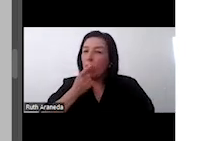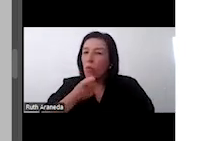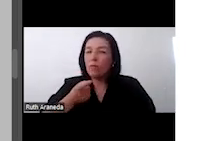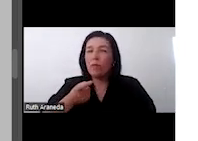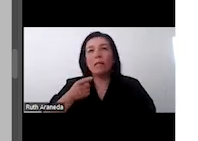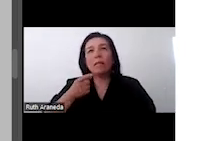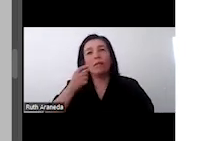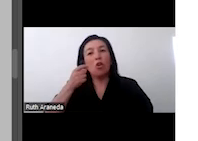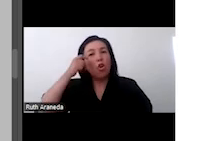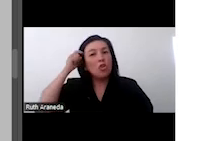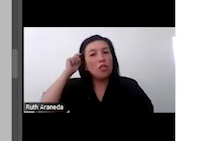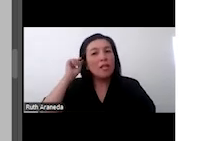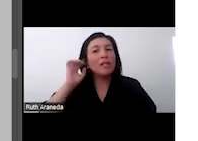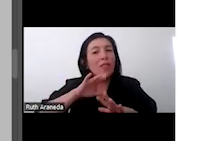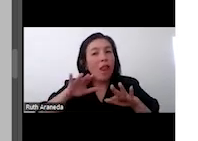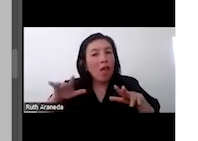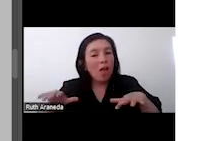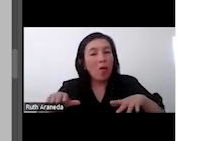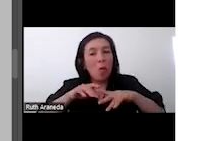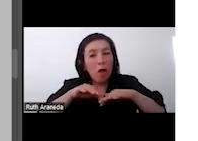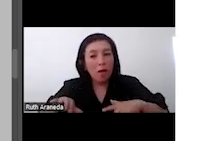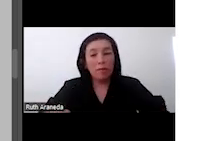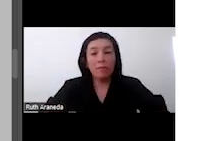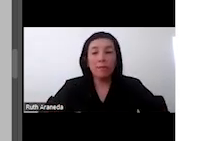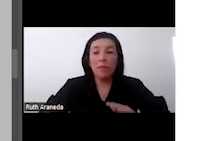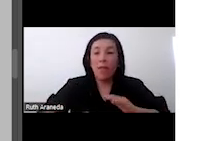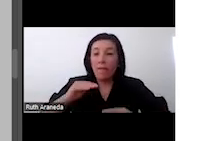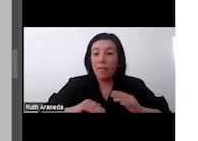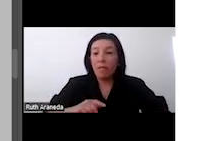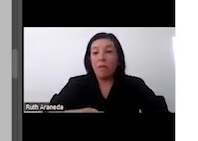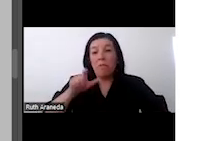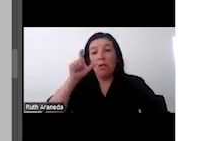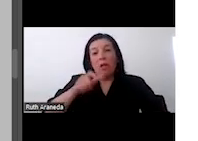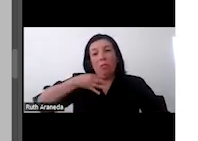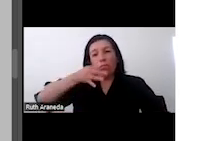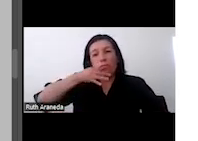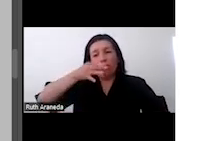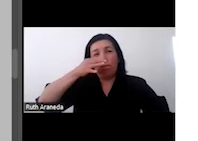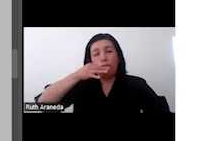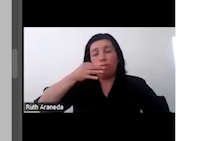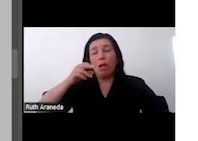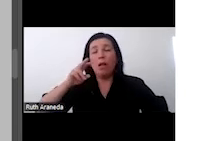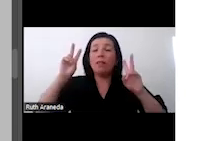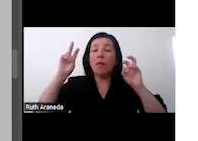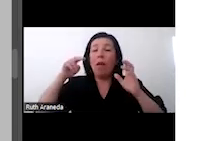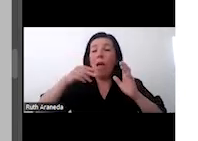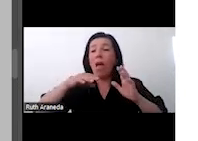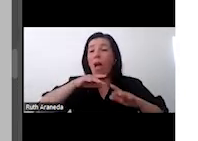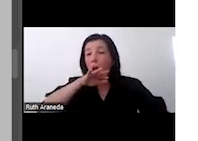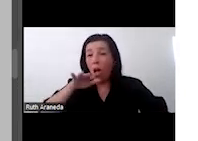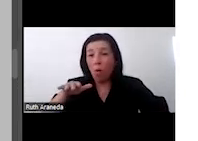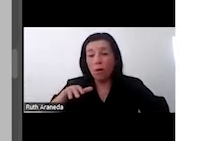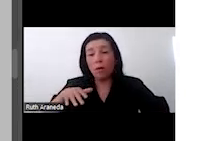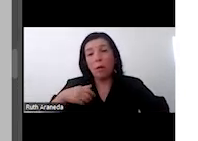agua. También algunas veces ha ocurrido que ha hablado alguien también en torno a la problemática del agua. Entonces, no es solamente